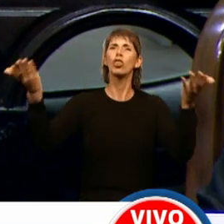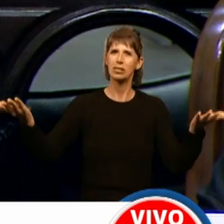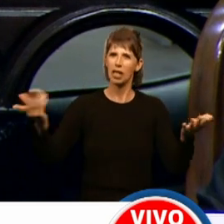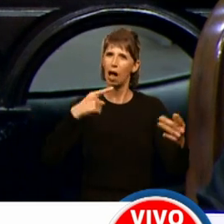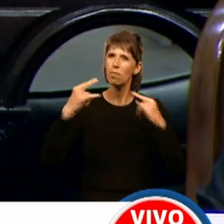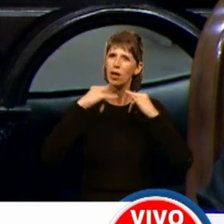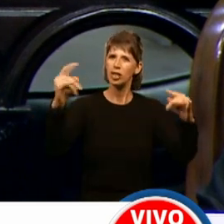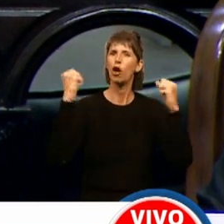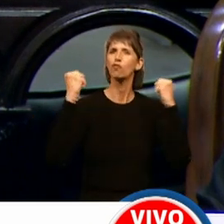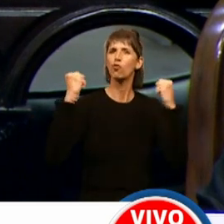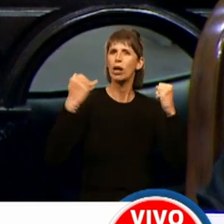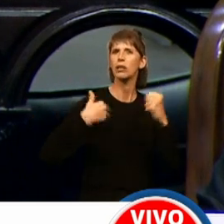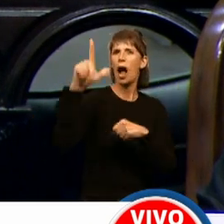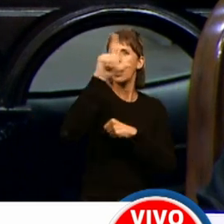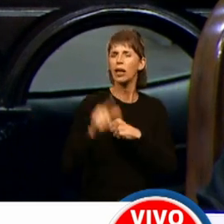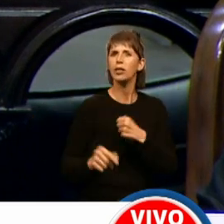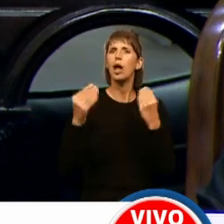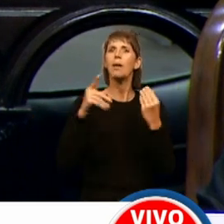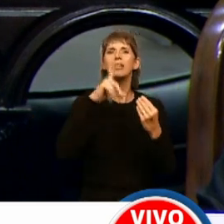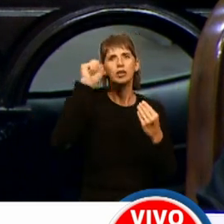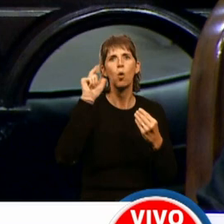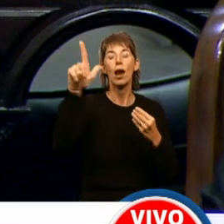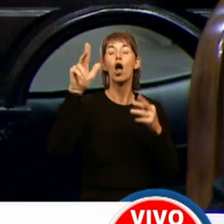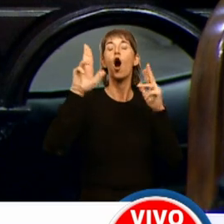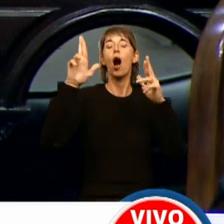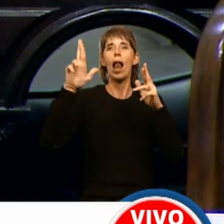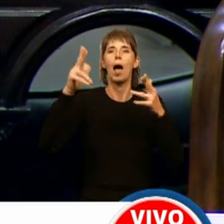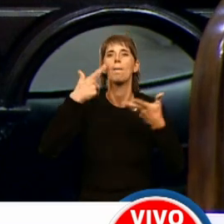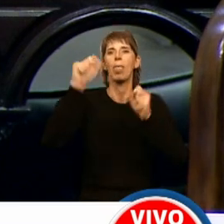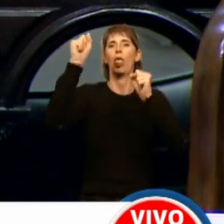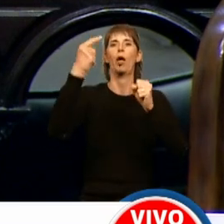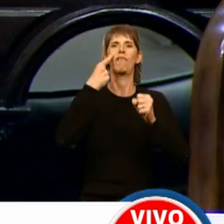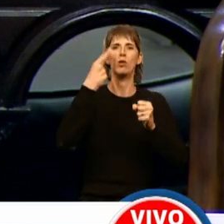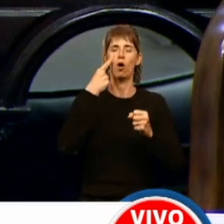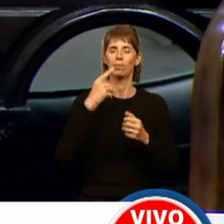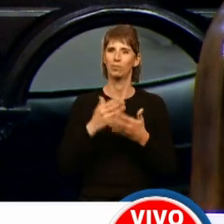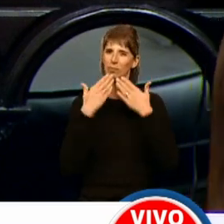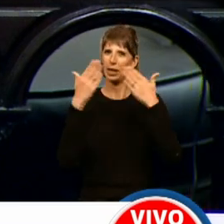último rincón de la argentina para que te huele aparezca con vida nada más